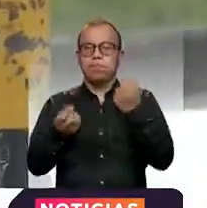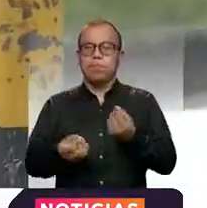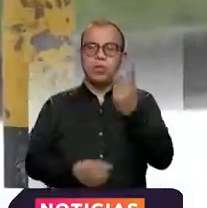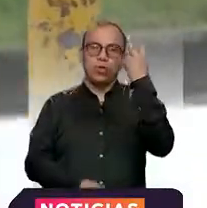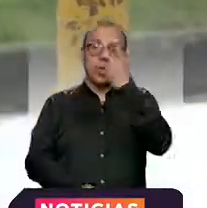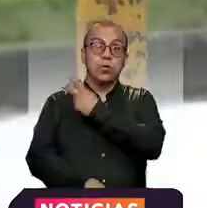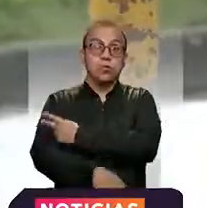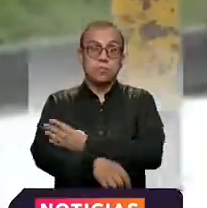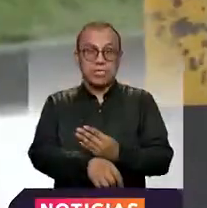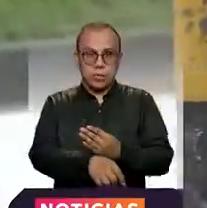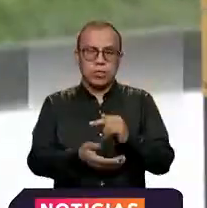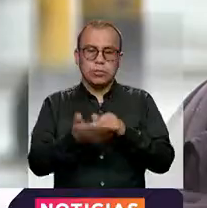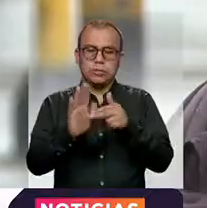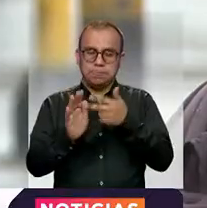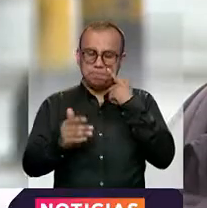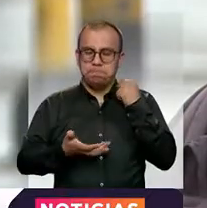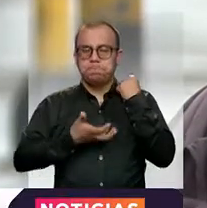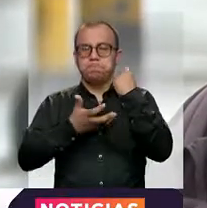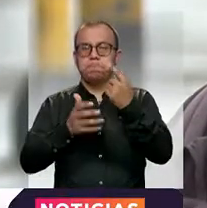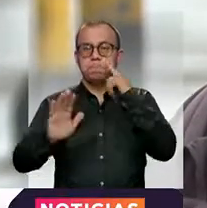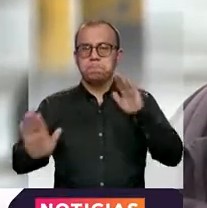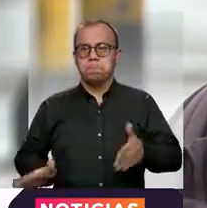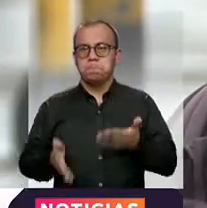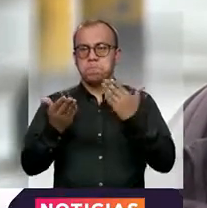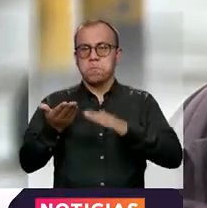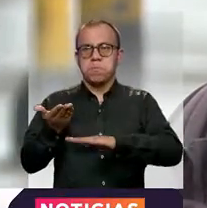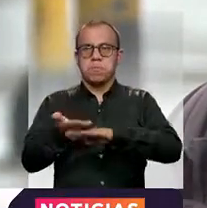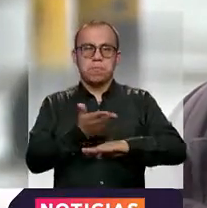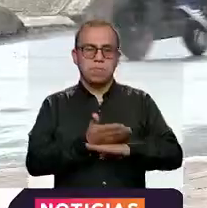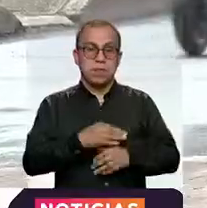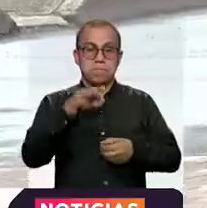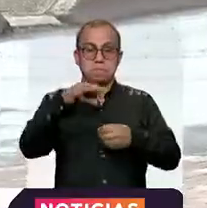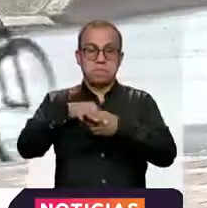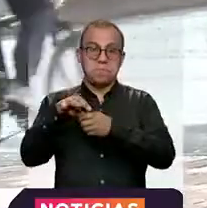2 billones de pesos para financiar las mejores propuestas y las más votadas en la ciudad.